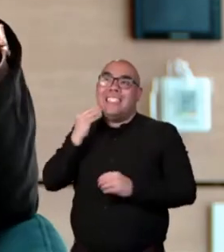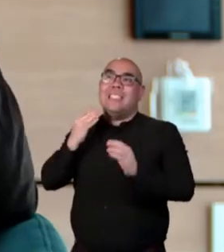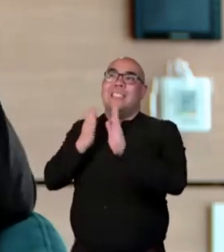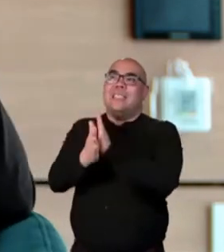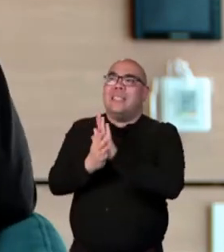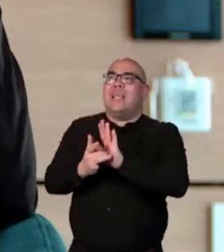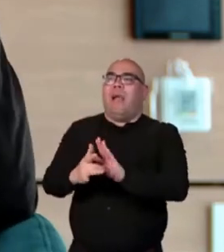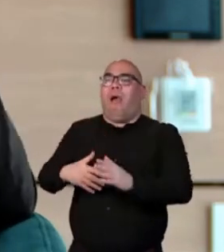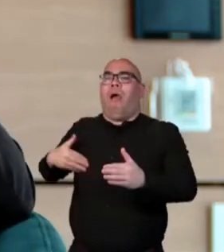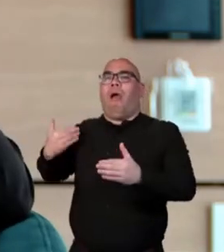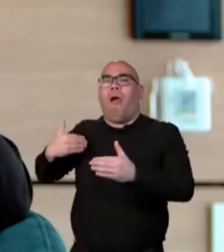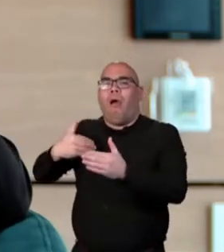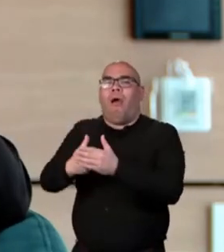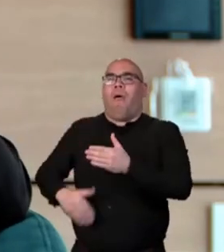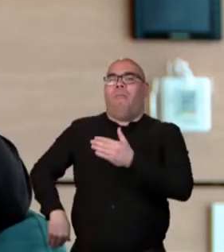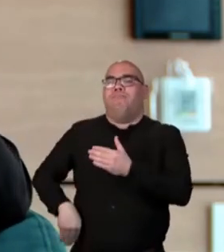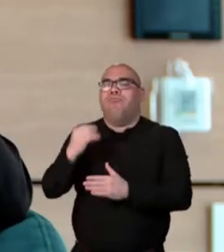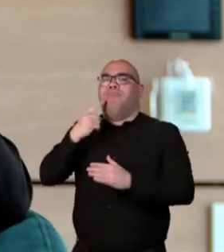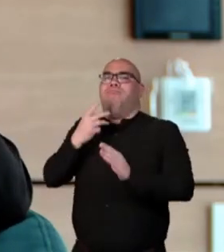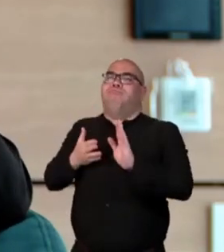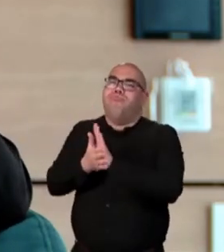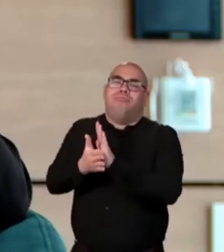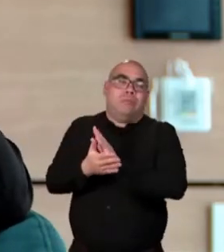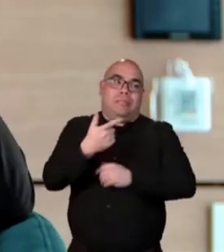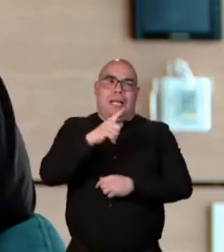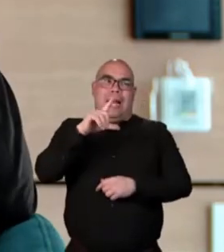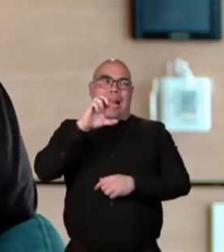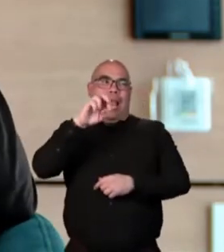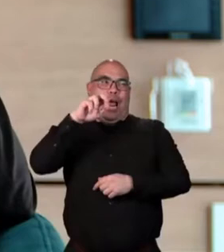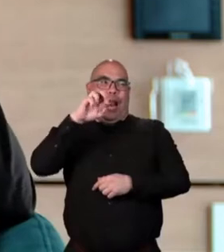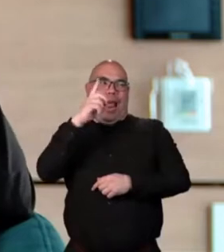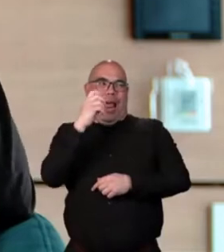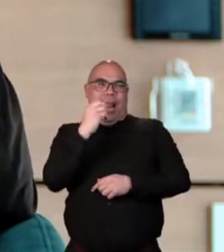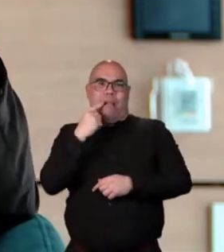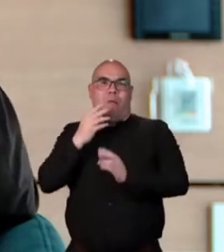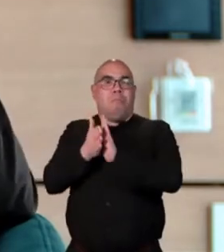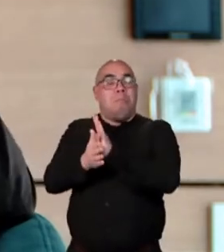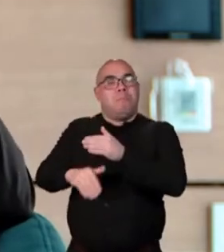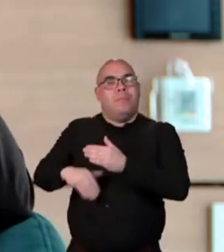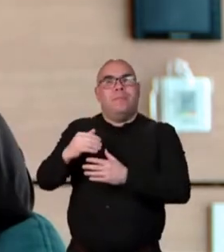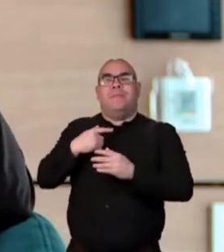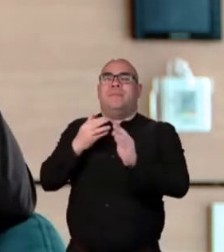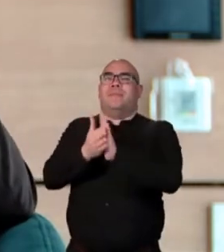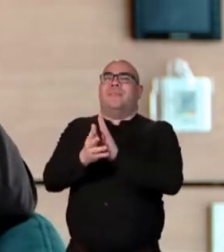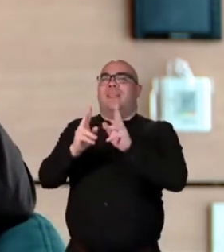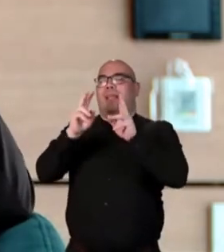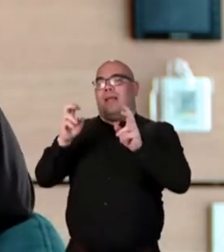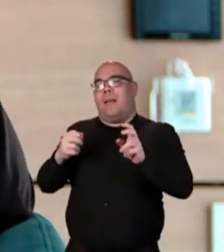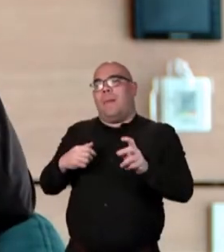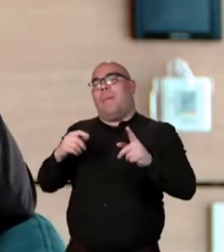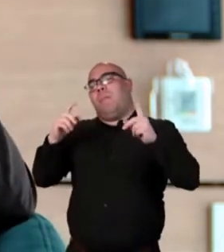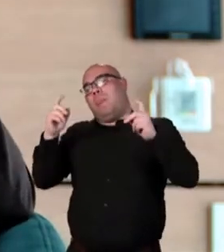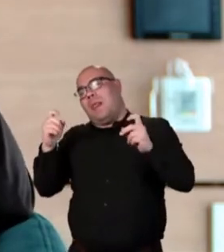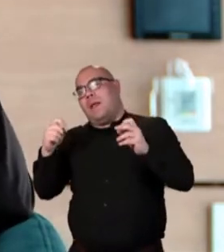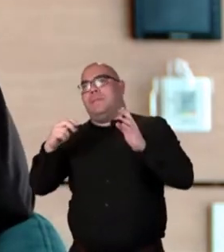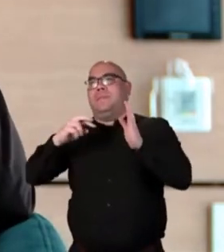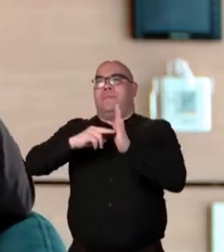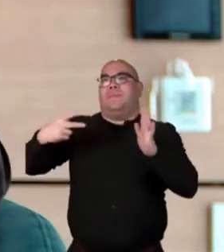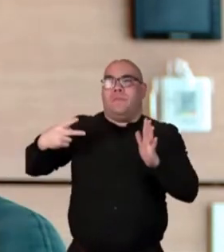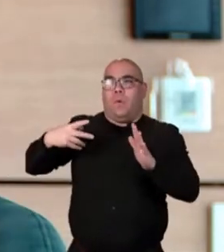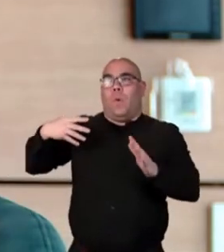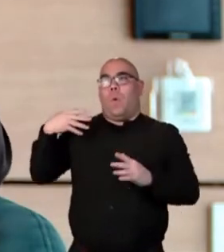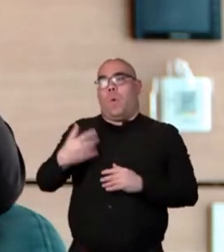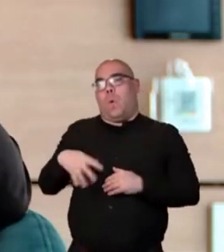estamos hasta ahora iniciando este proceso y hemos incursionado afortunadamente ya teníamos ese tema la tecnología y que